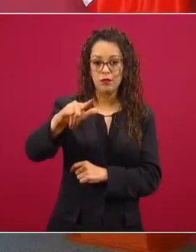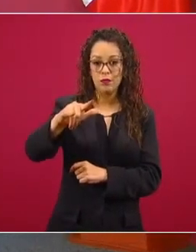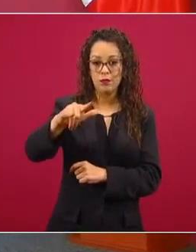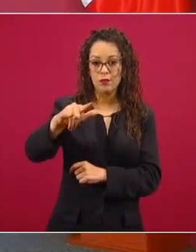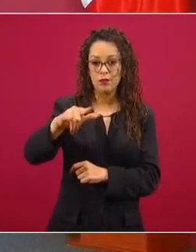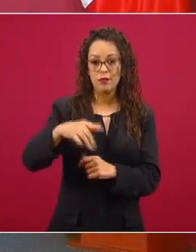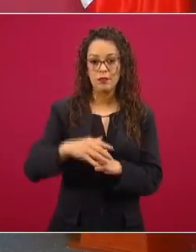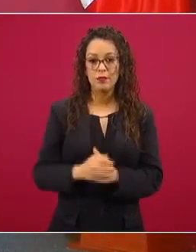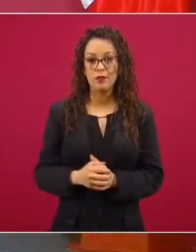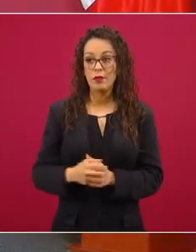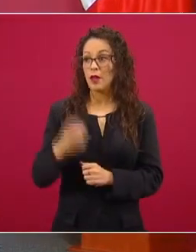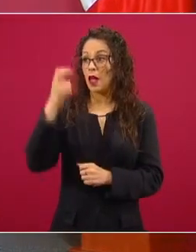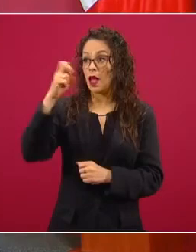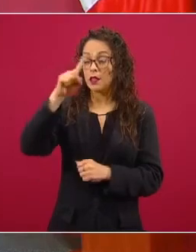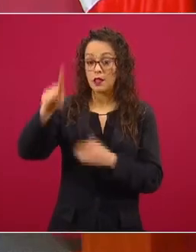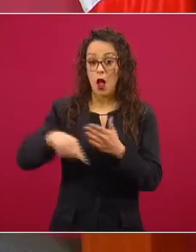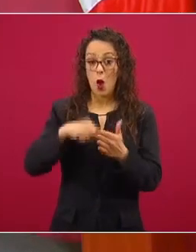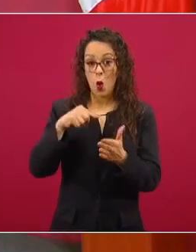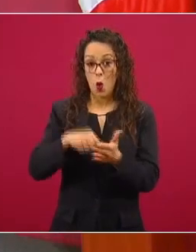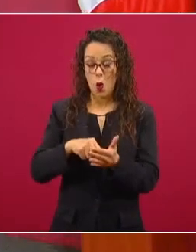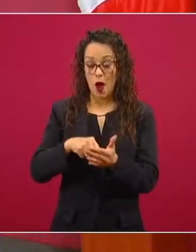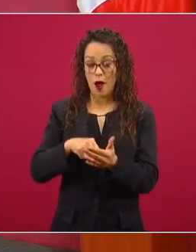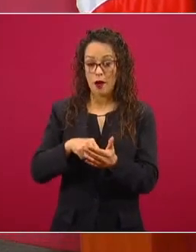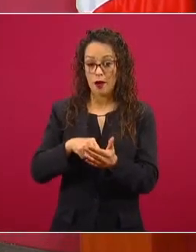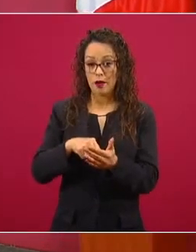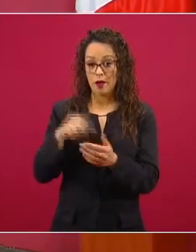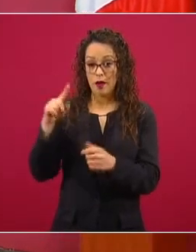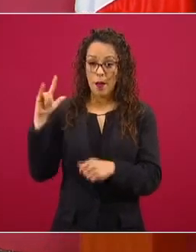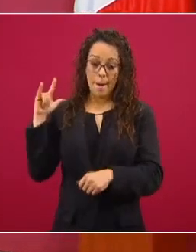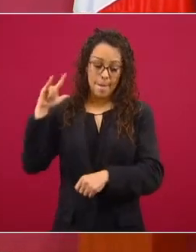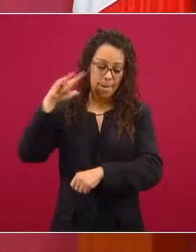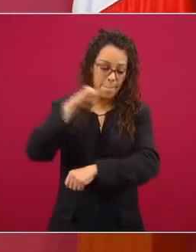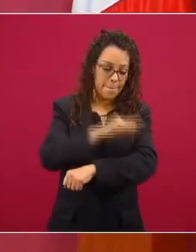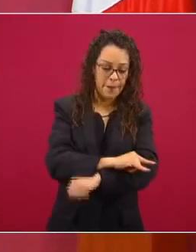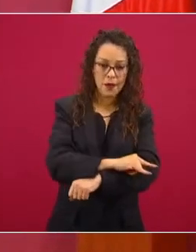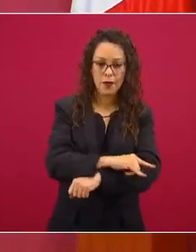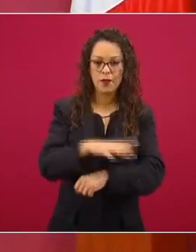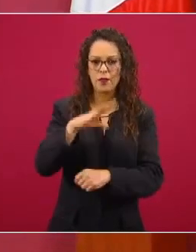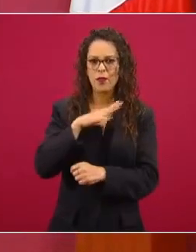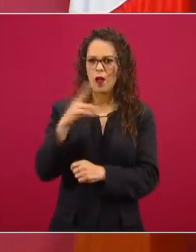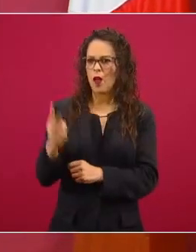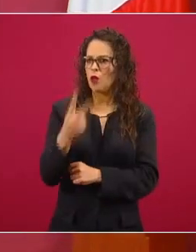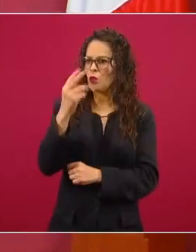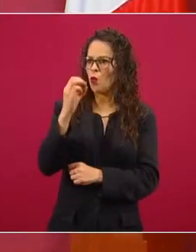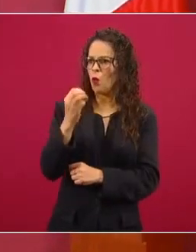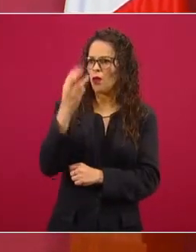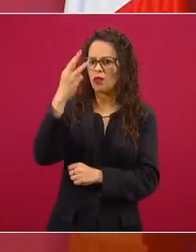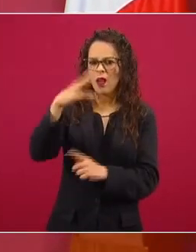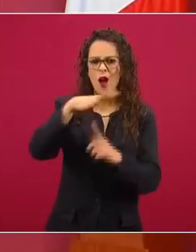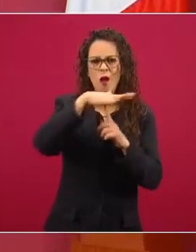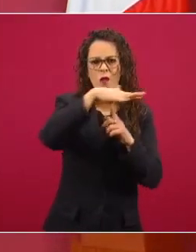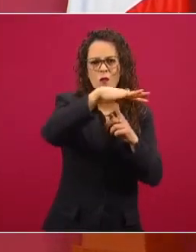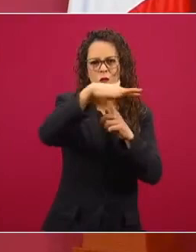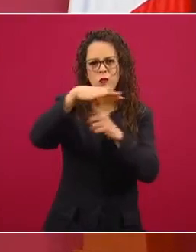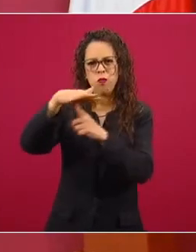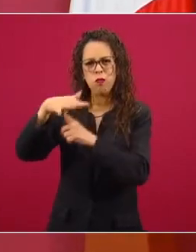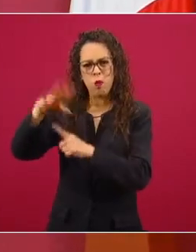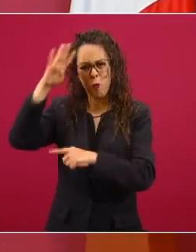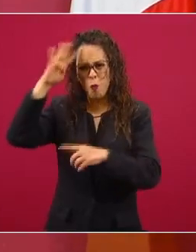y en el aeropuerto habían 2 o 3 helicópteros estos grandísimos.